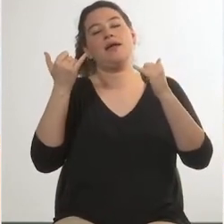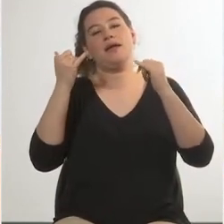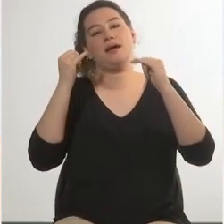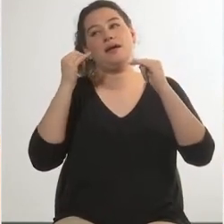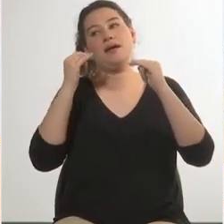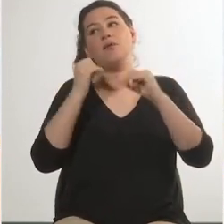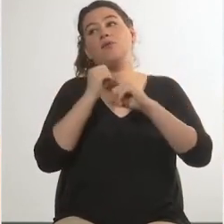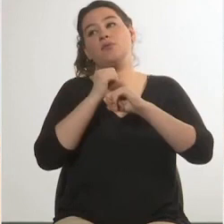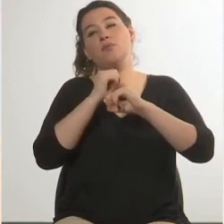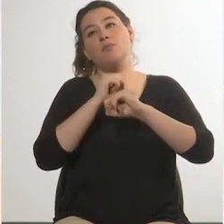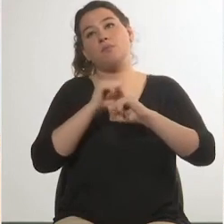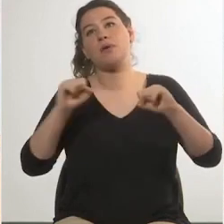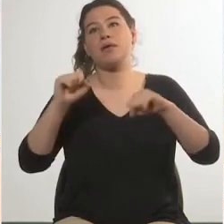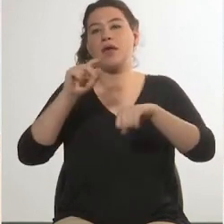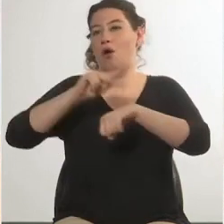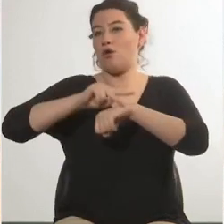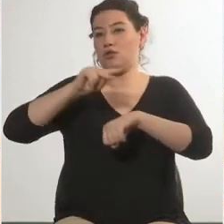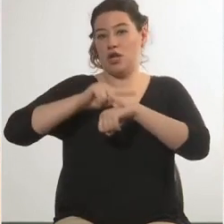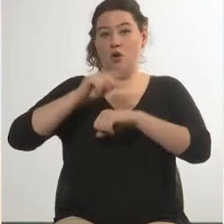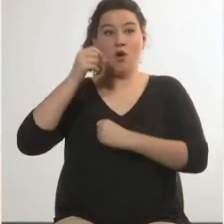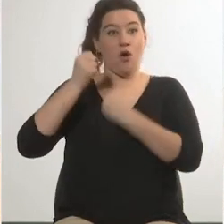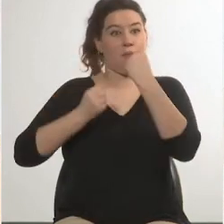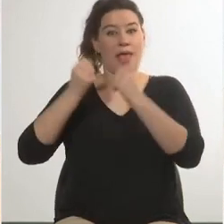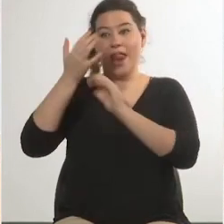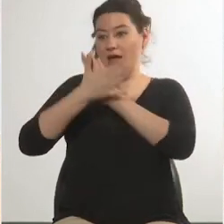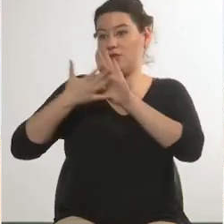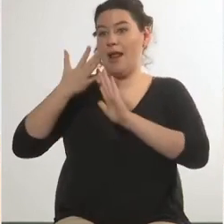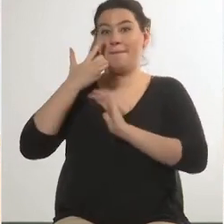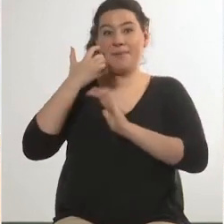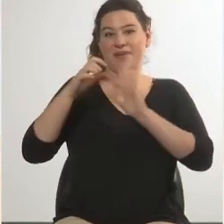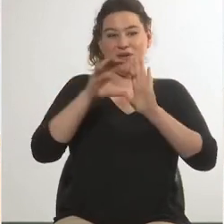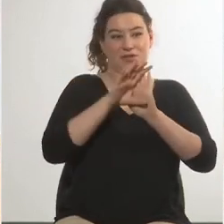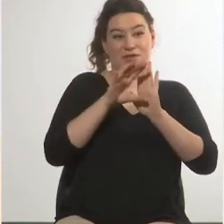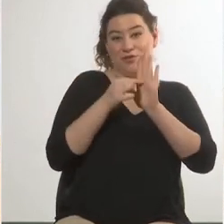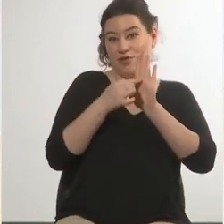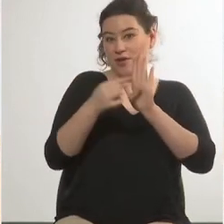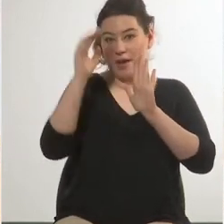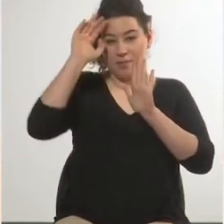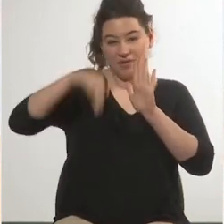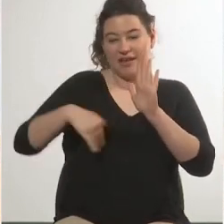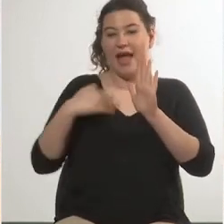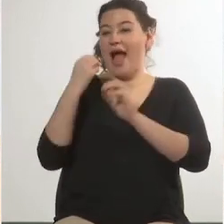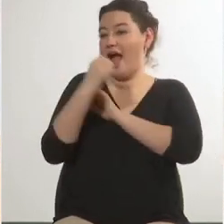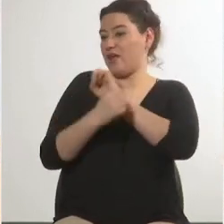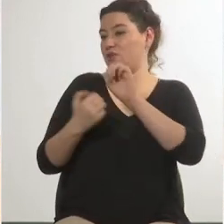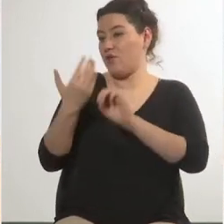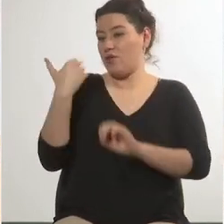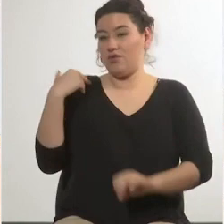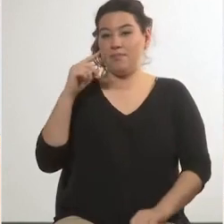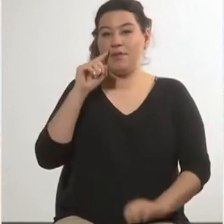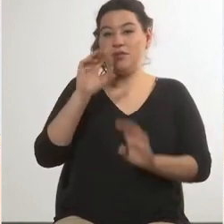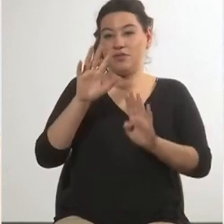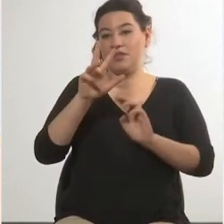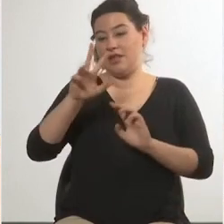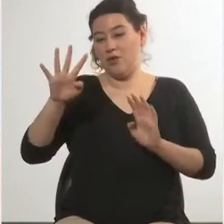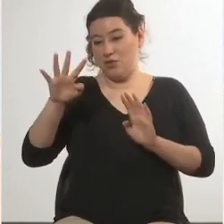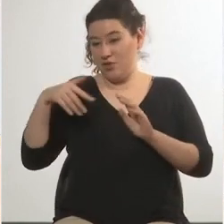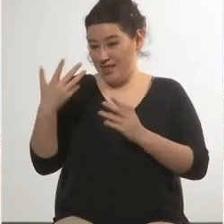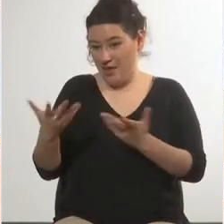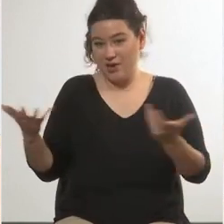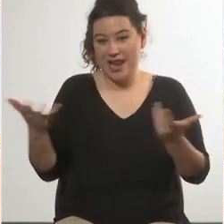también ese Consejo de la Economía Nacional que prevé la Constitución de la República desde el año 34 y que nunca se ha